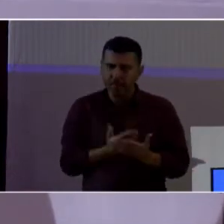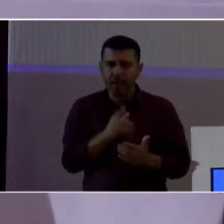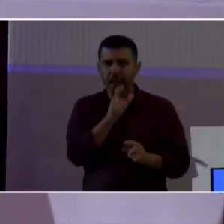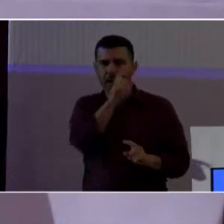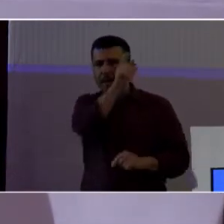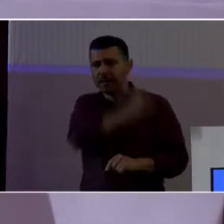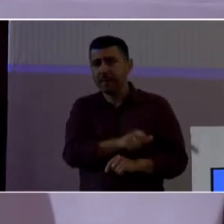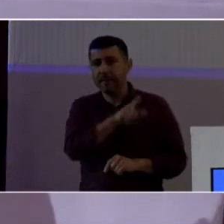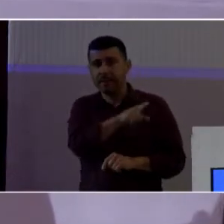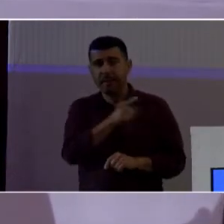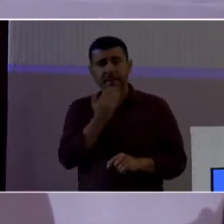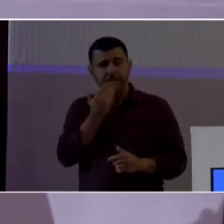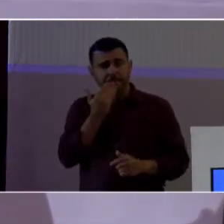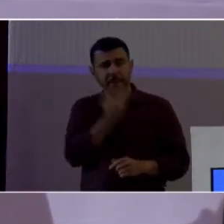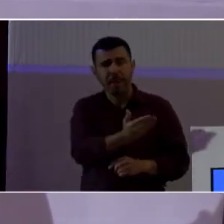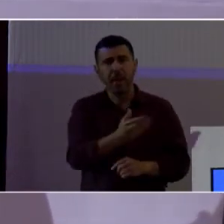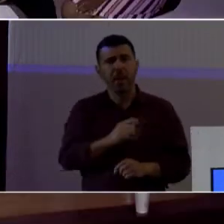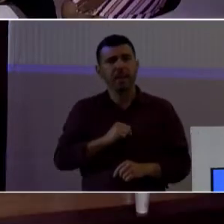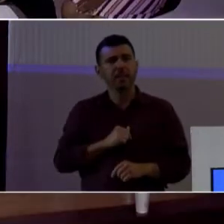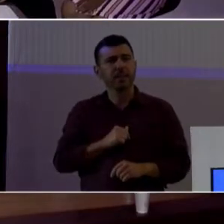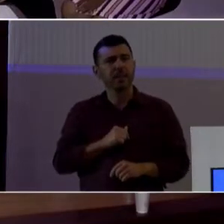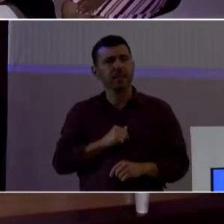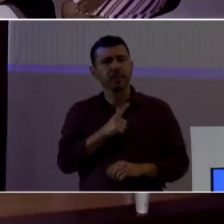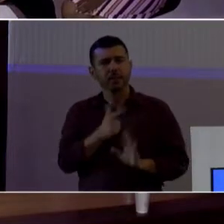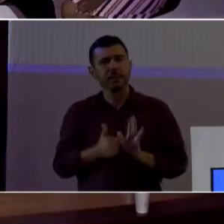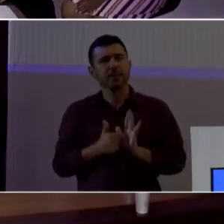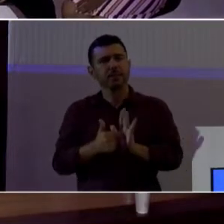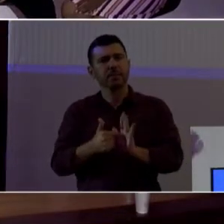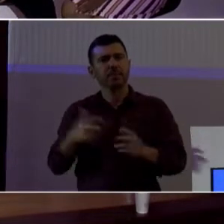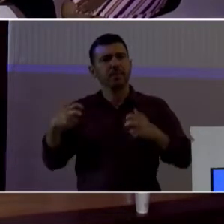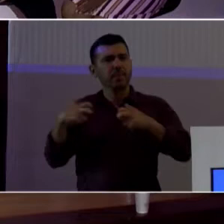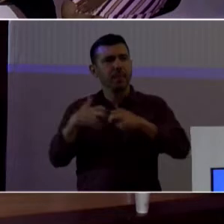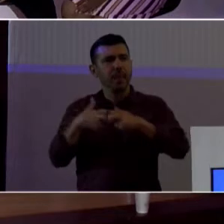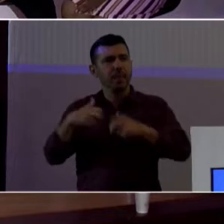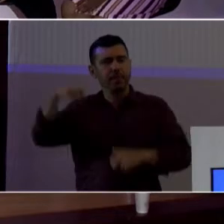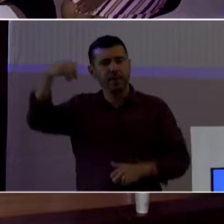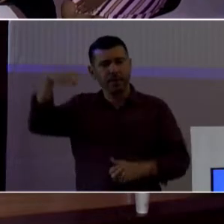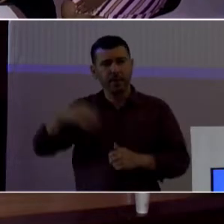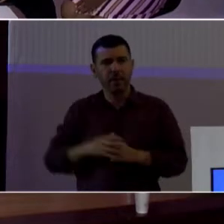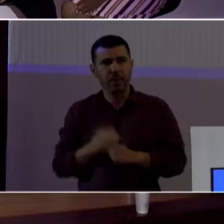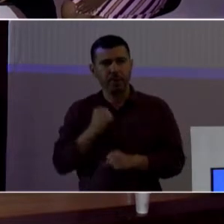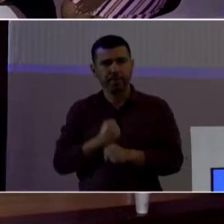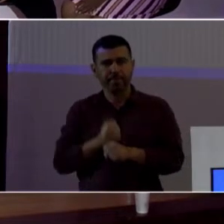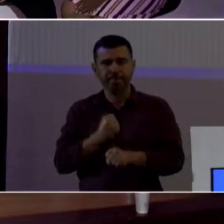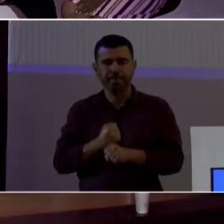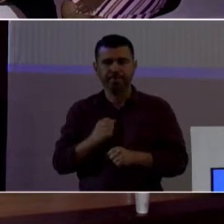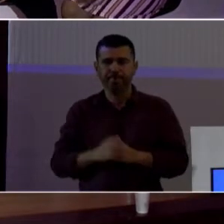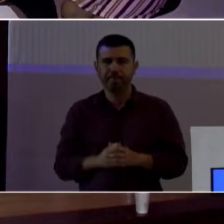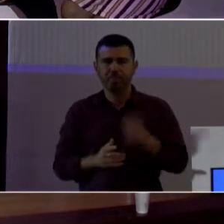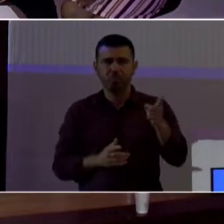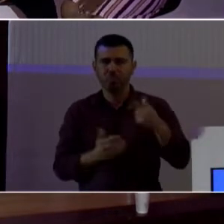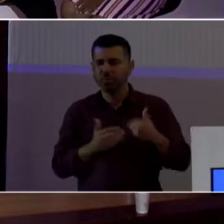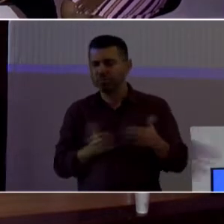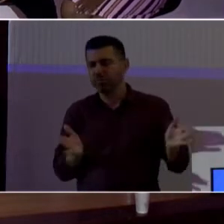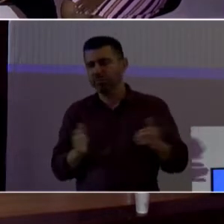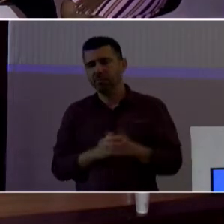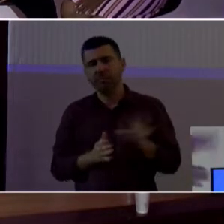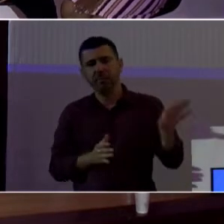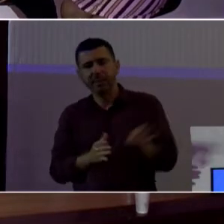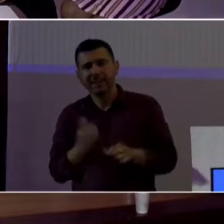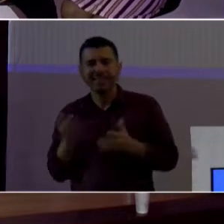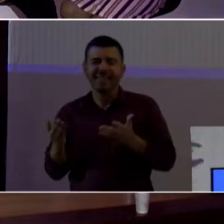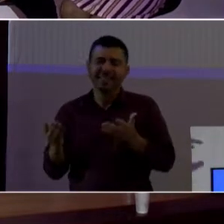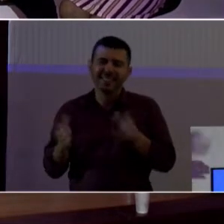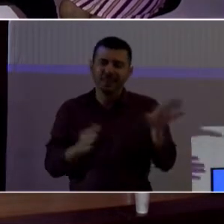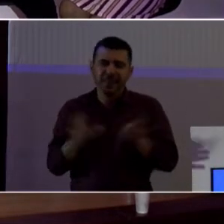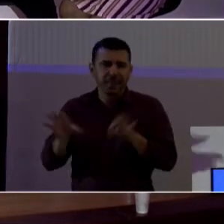primero por esas palabras, por ese apoyo que usted le ha brindado a todas esas personas. Hoy día le puedo decir mis compañeros,